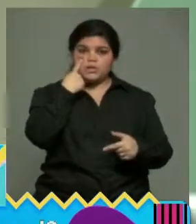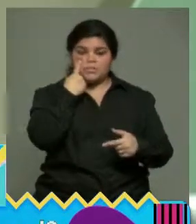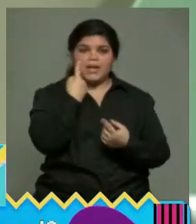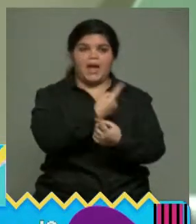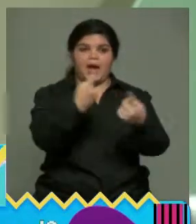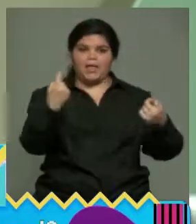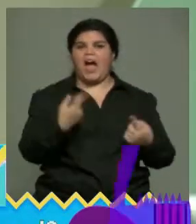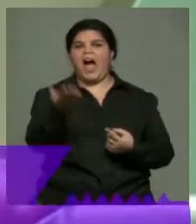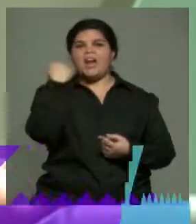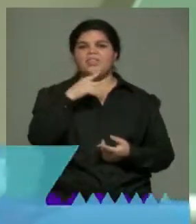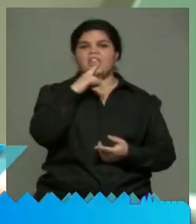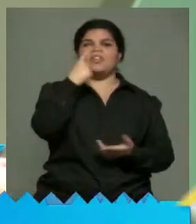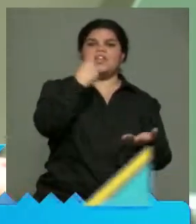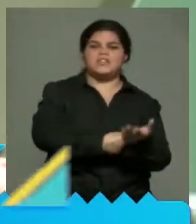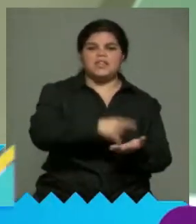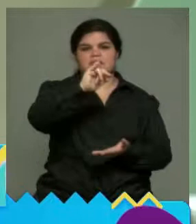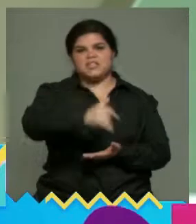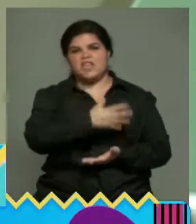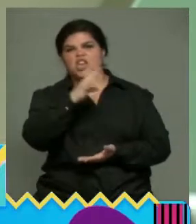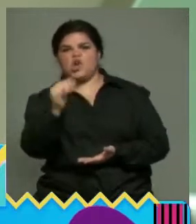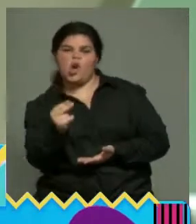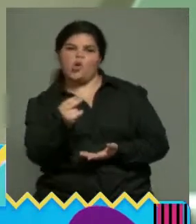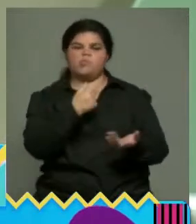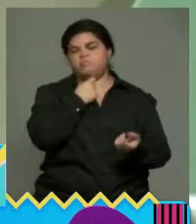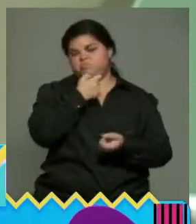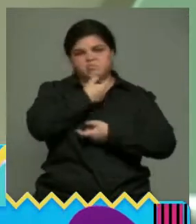era opcional, en el 95 la 6082